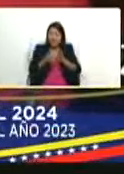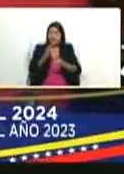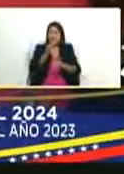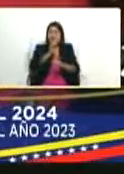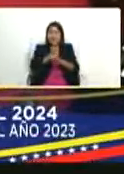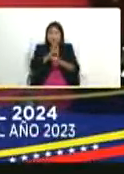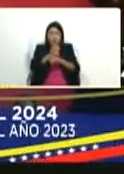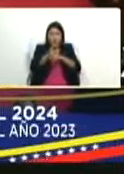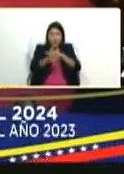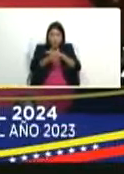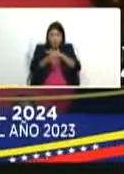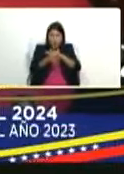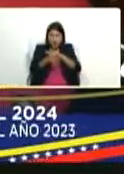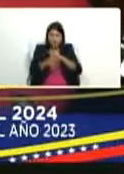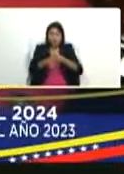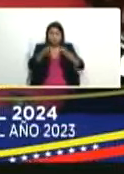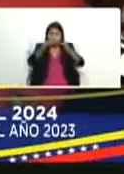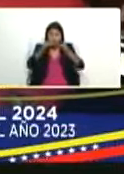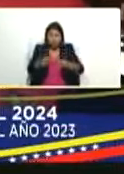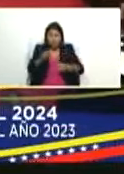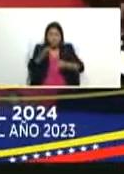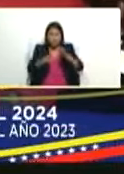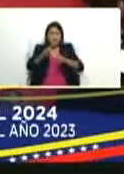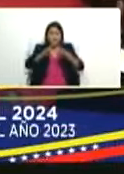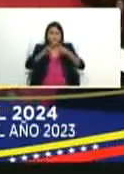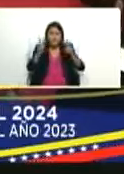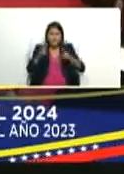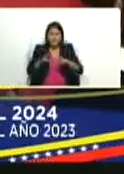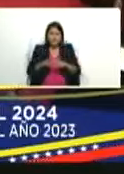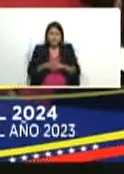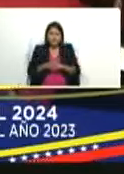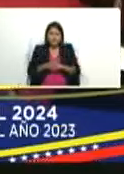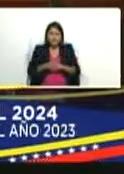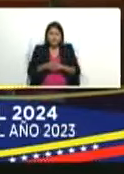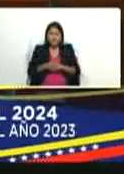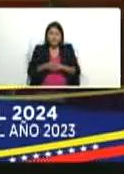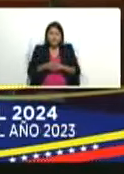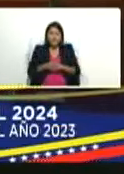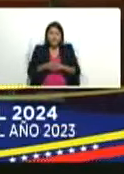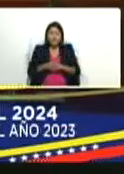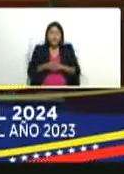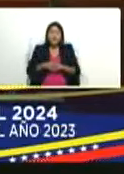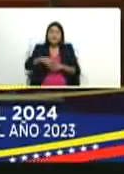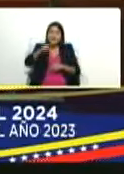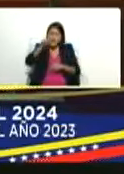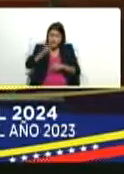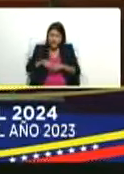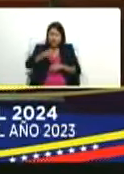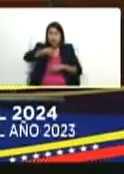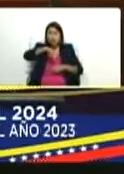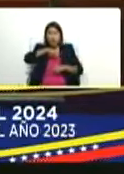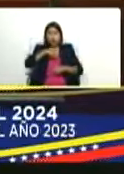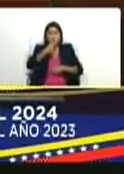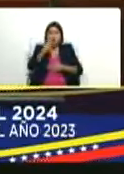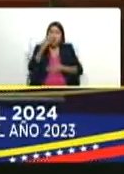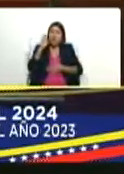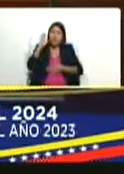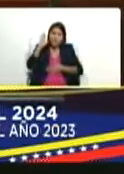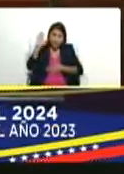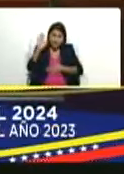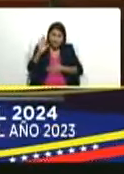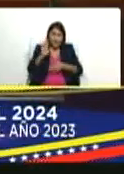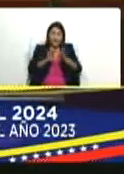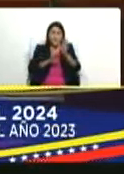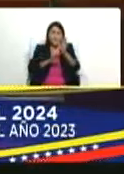tecnológica, la consolidación de la justicia de paz y la jurisdicción comunal. Por otra parte, nos comprometemos a incrementar